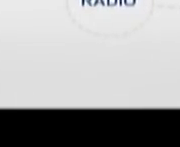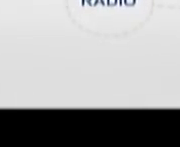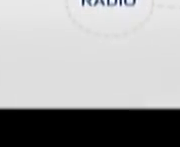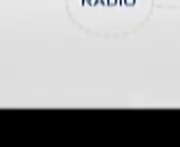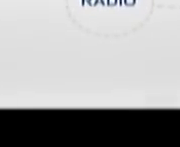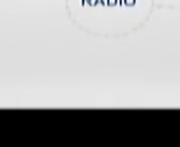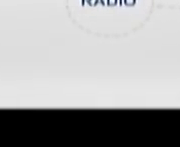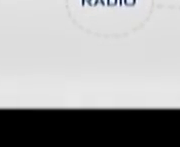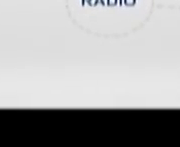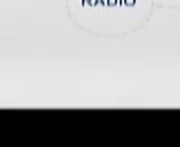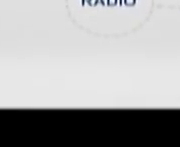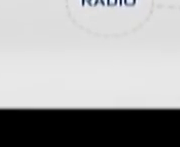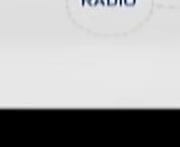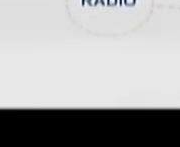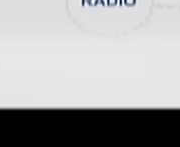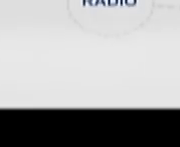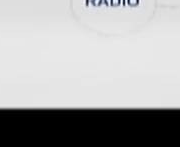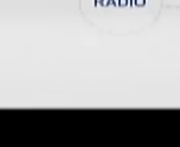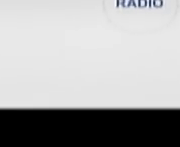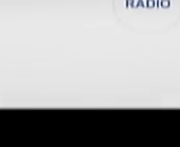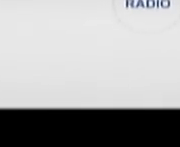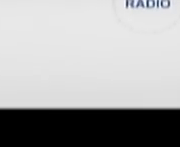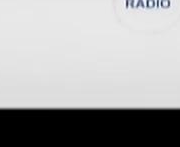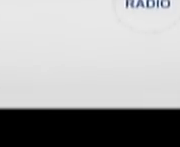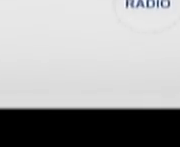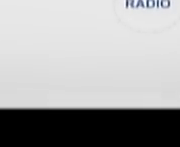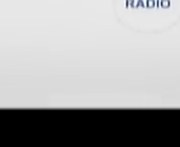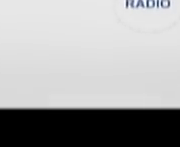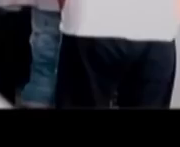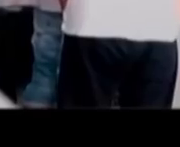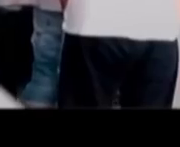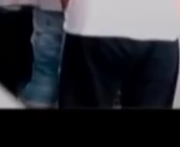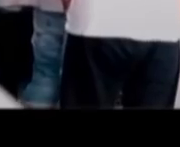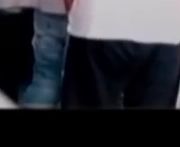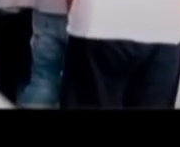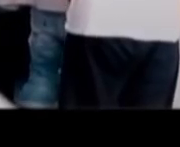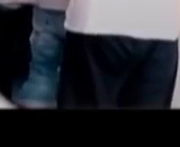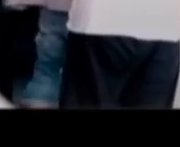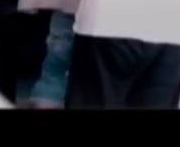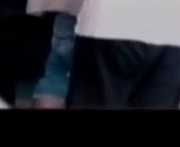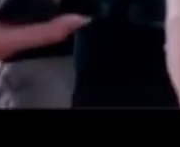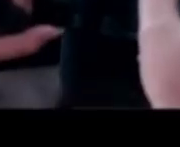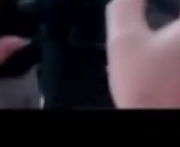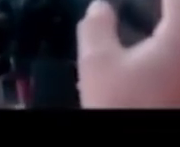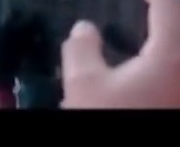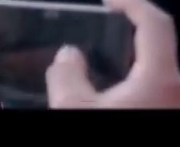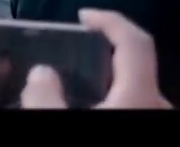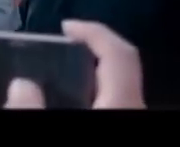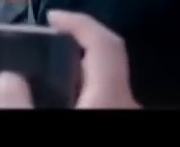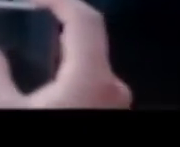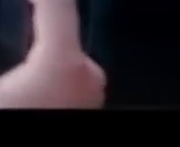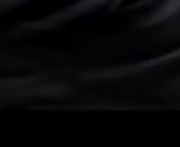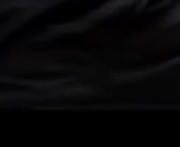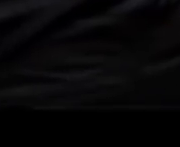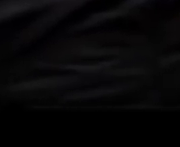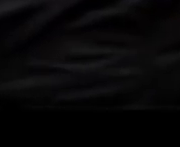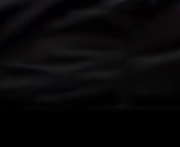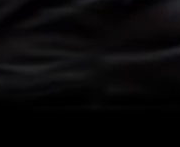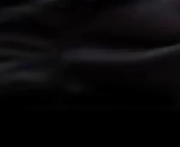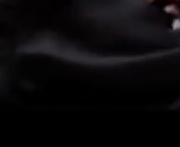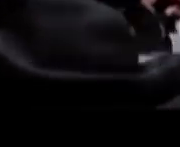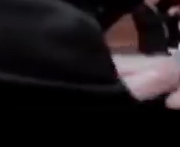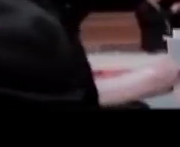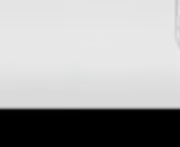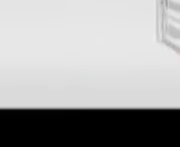electoral, opiniones o imágenes en todo tipo de medios de comunicación que induzca a los electores sobre cualquier posición o